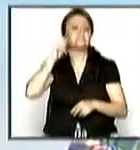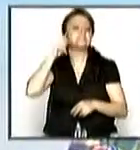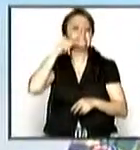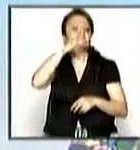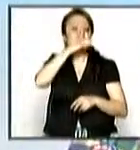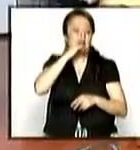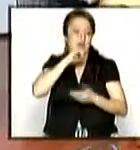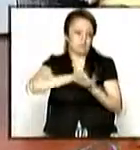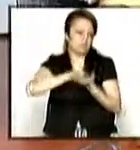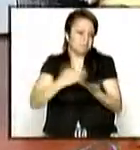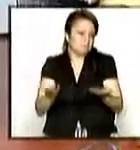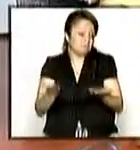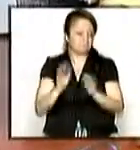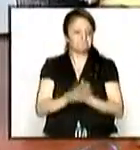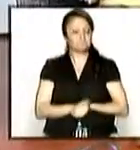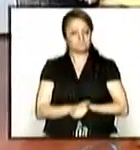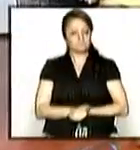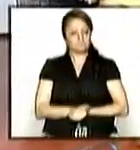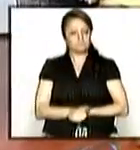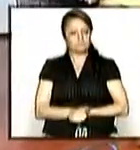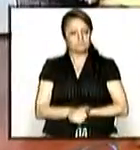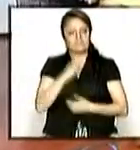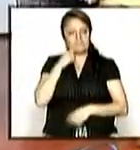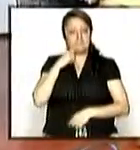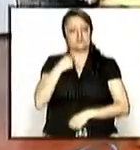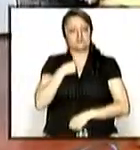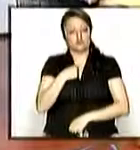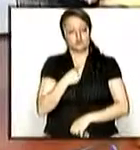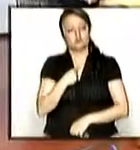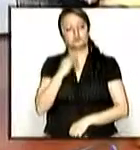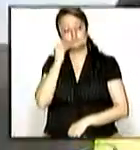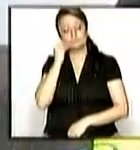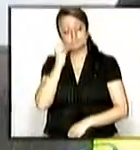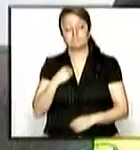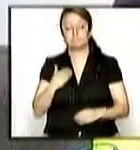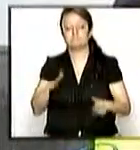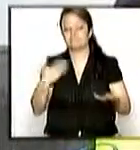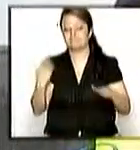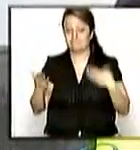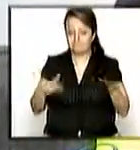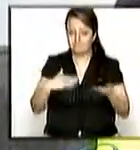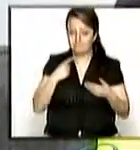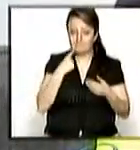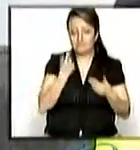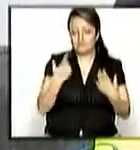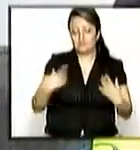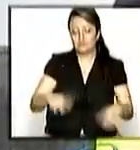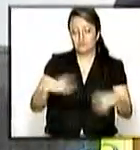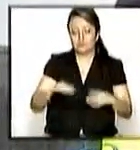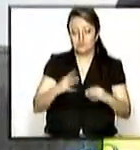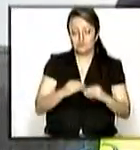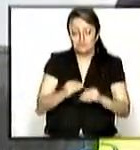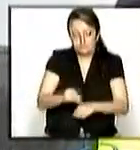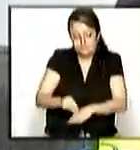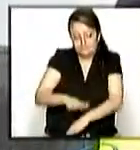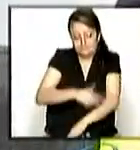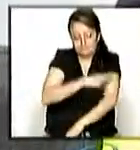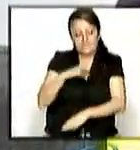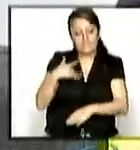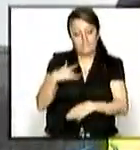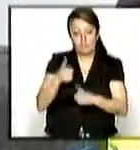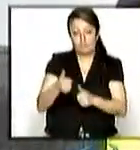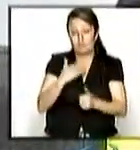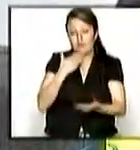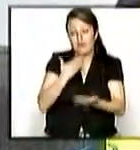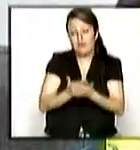parque médico? Bueno, doctor, esa es una experiencia maravillosa, una experiencia supremamente enriquecedora desde